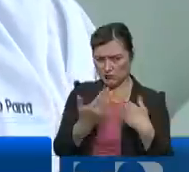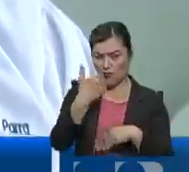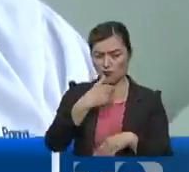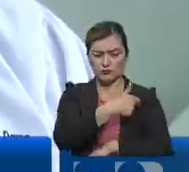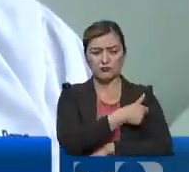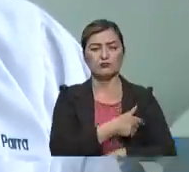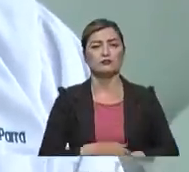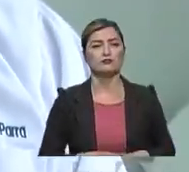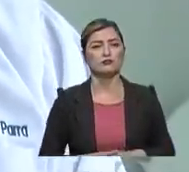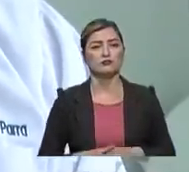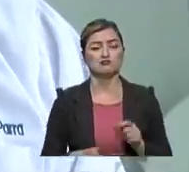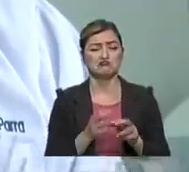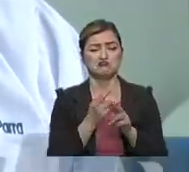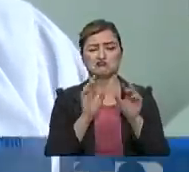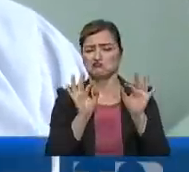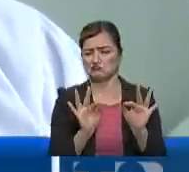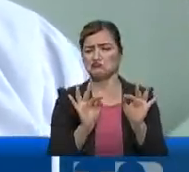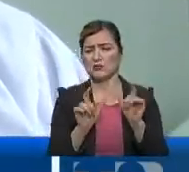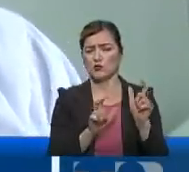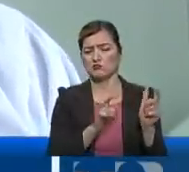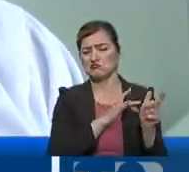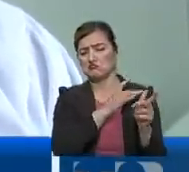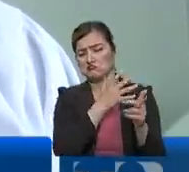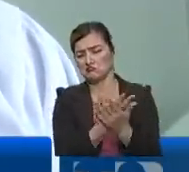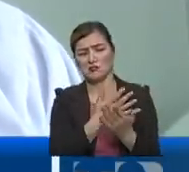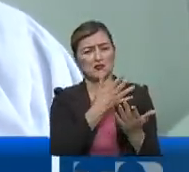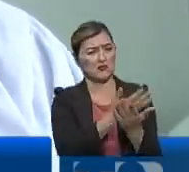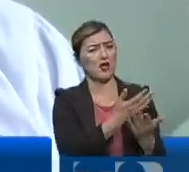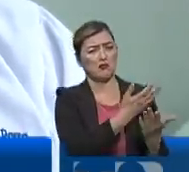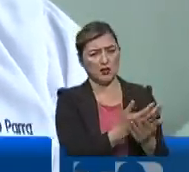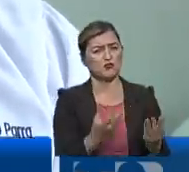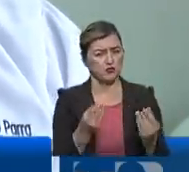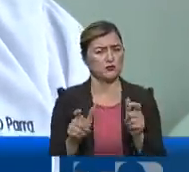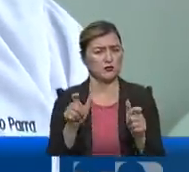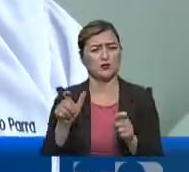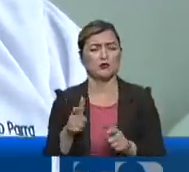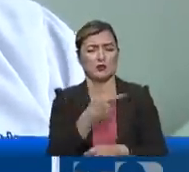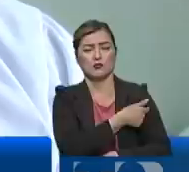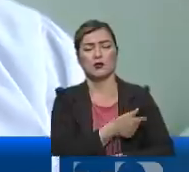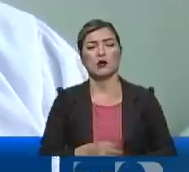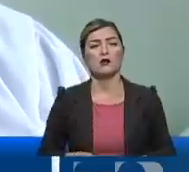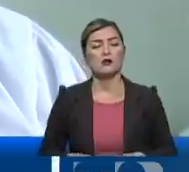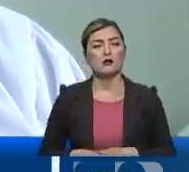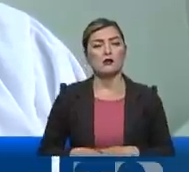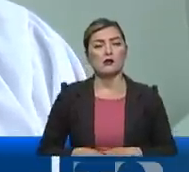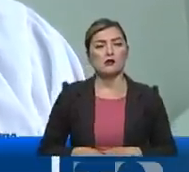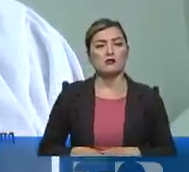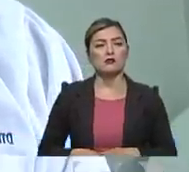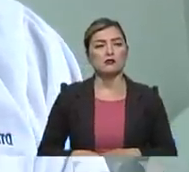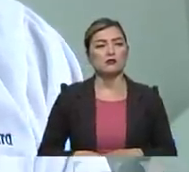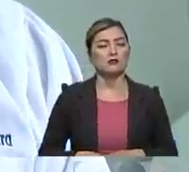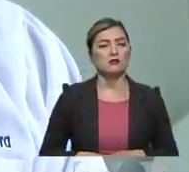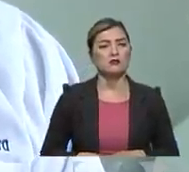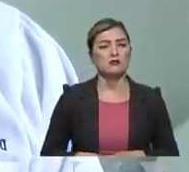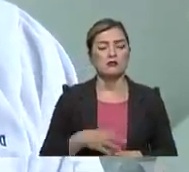vacunarse. Existe una buena respuesta y afluencia de gente hacia los diferentes puntos de vacunación. Estamos conscientes de que a toda